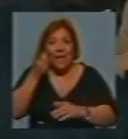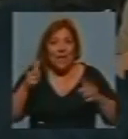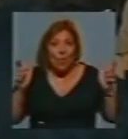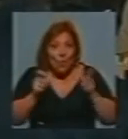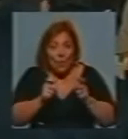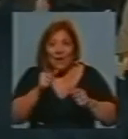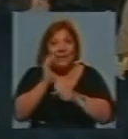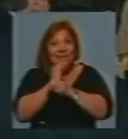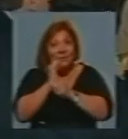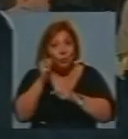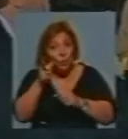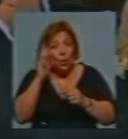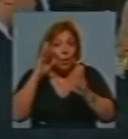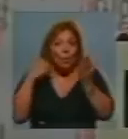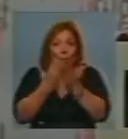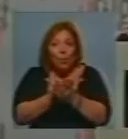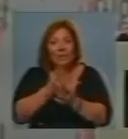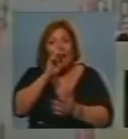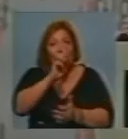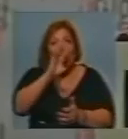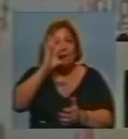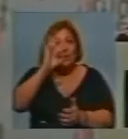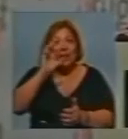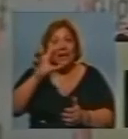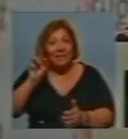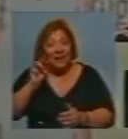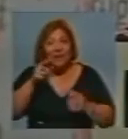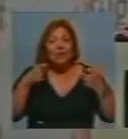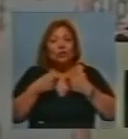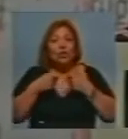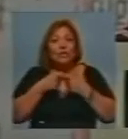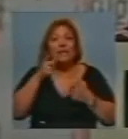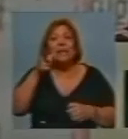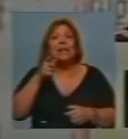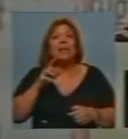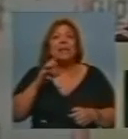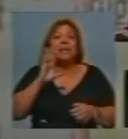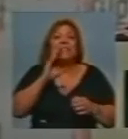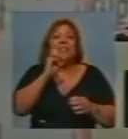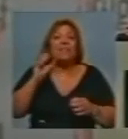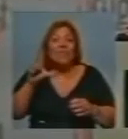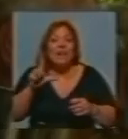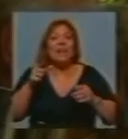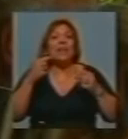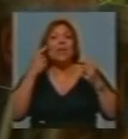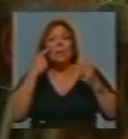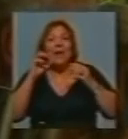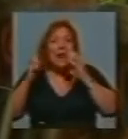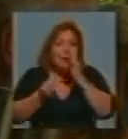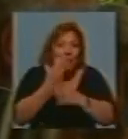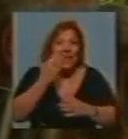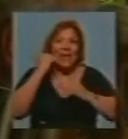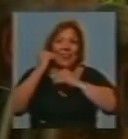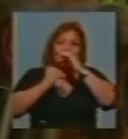El Instituto Propuesta Uruguay 2030 es una sociedad civil destinada al análisis de temas vinculados a la innovación,